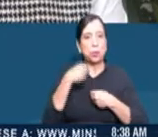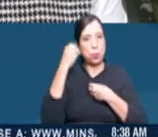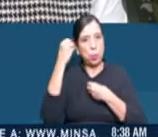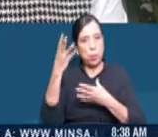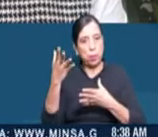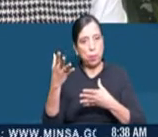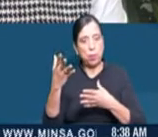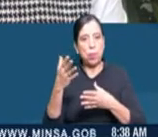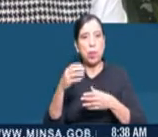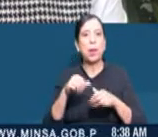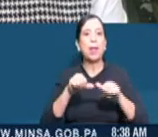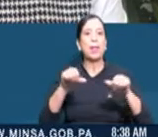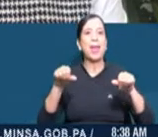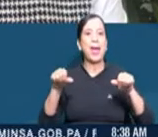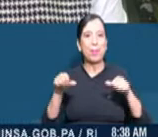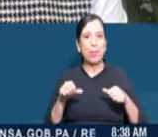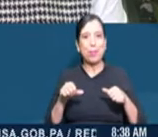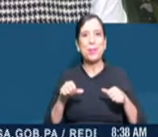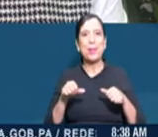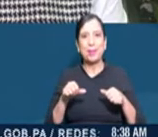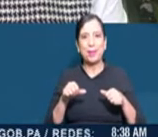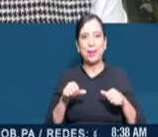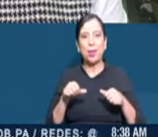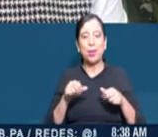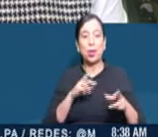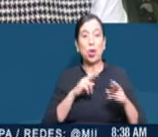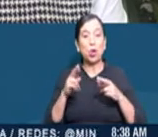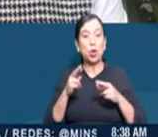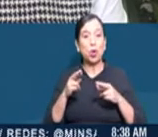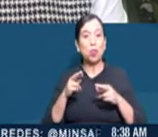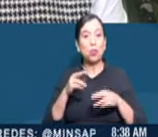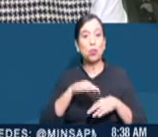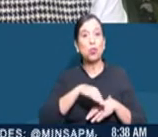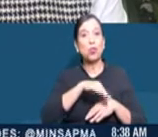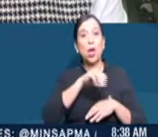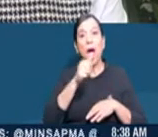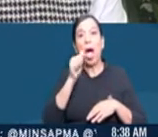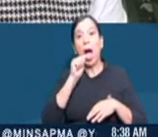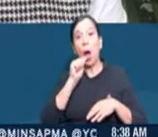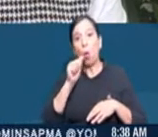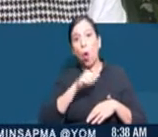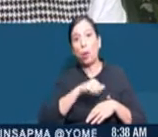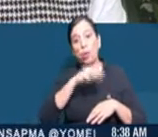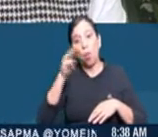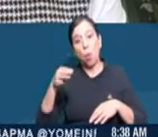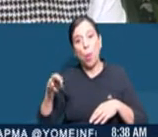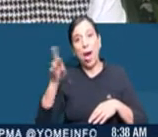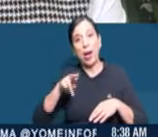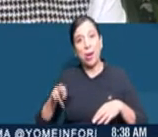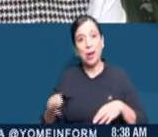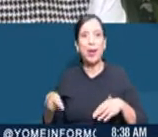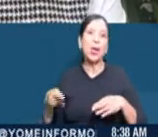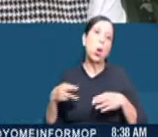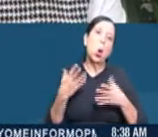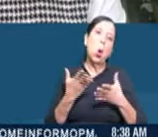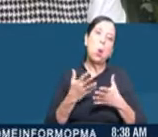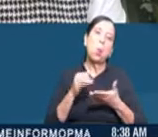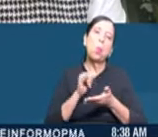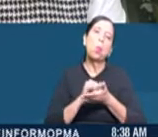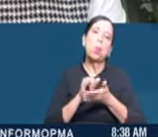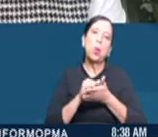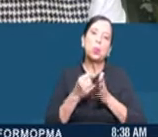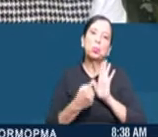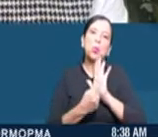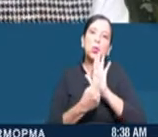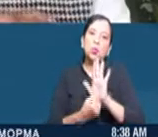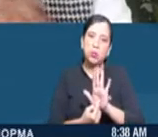la administradora de la Autoridad de los Recursos Acuáticos de Panamá, Flor Torrijos, por darnos a conocer el rol que están jugando, sobre todo